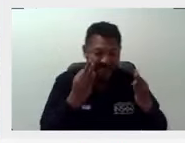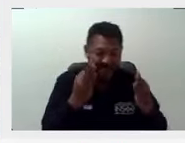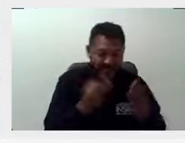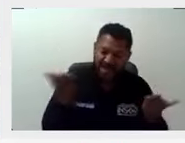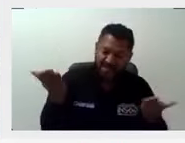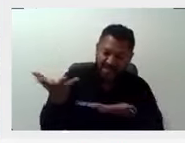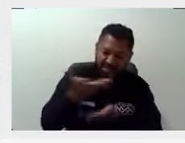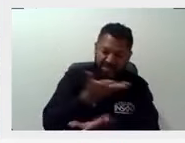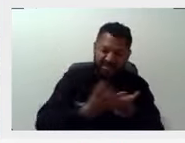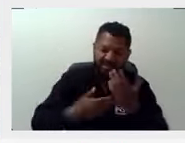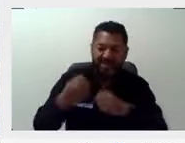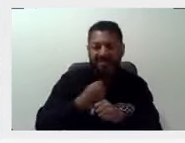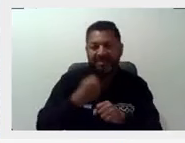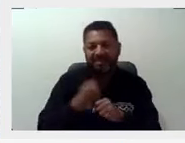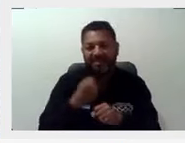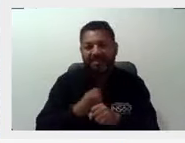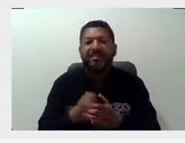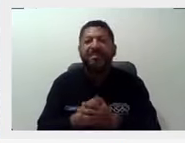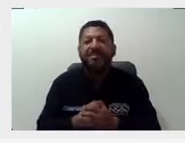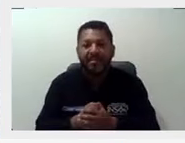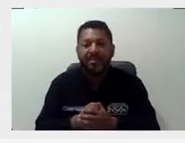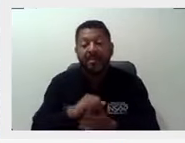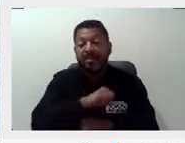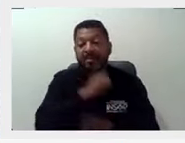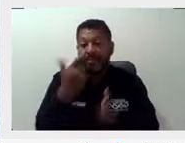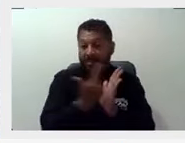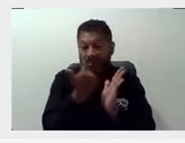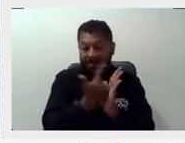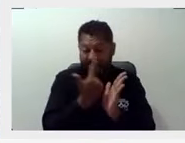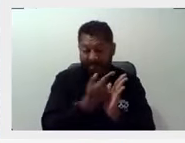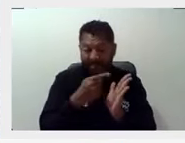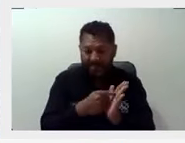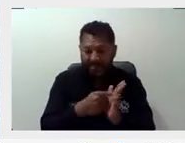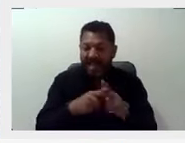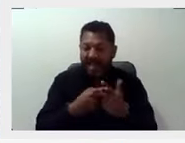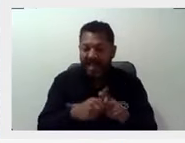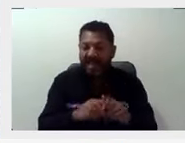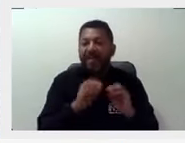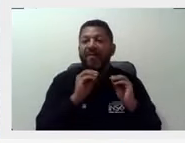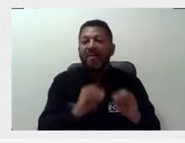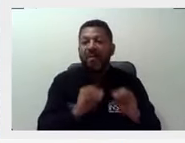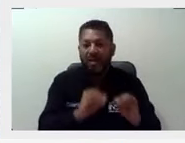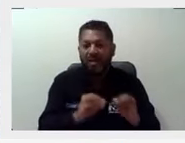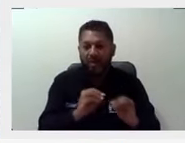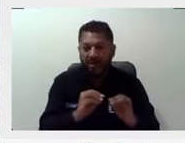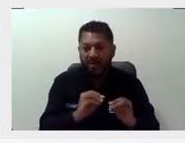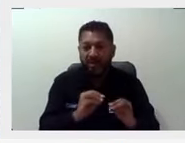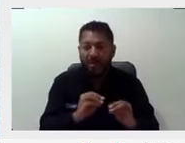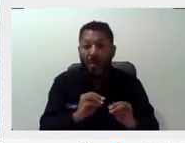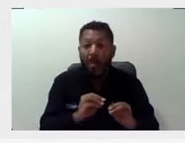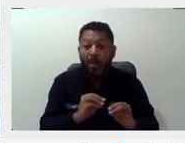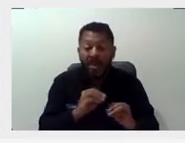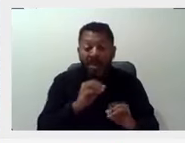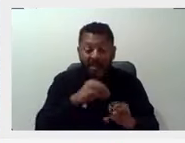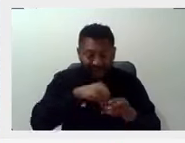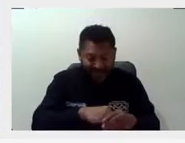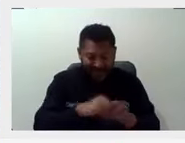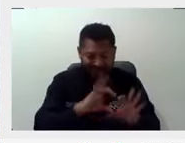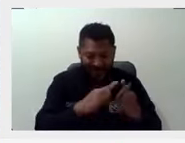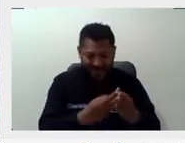e interactuar. Tenemos otro libro que tiene talleres de formación de los maestros en trabajo con familia, que muchas